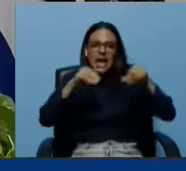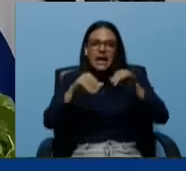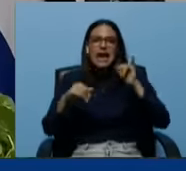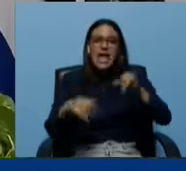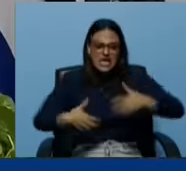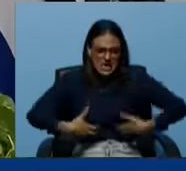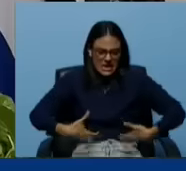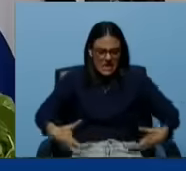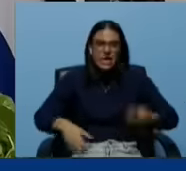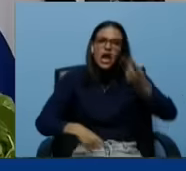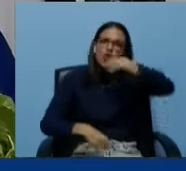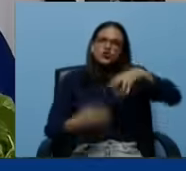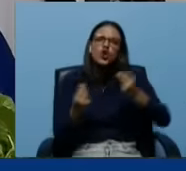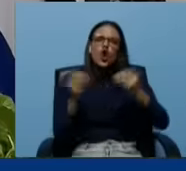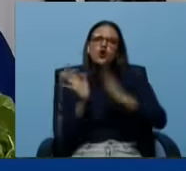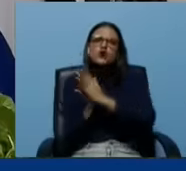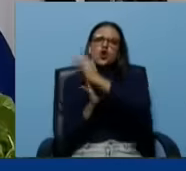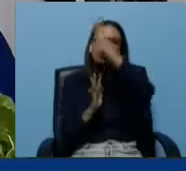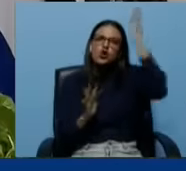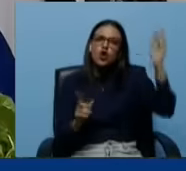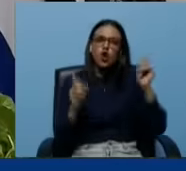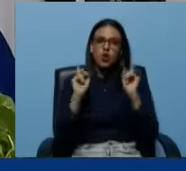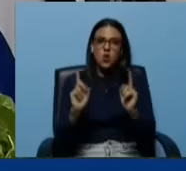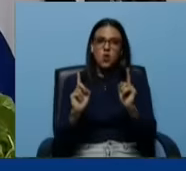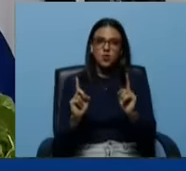y que Martí